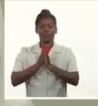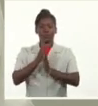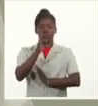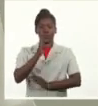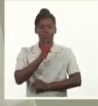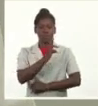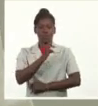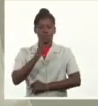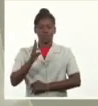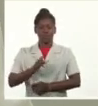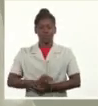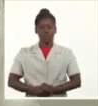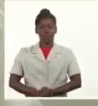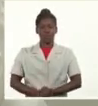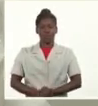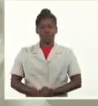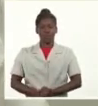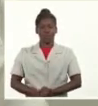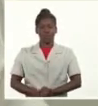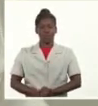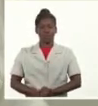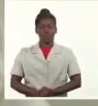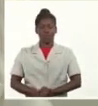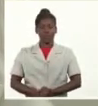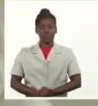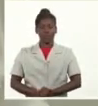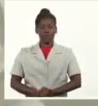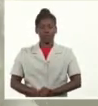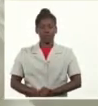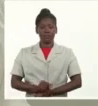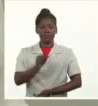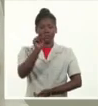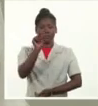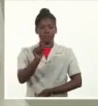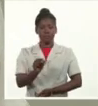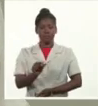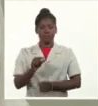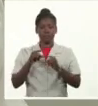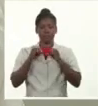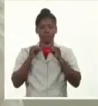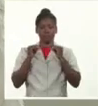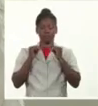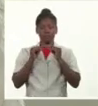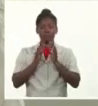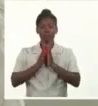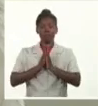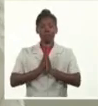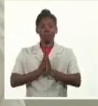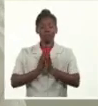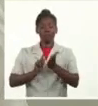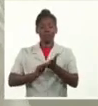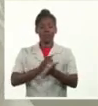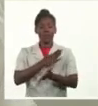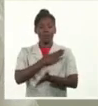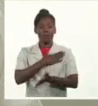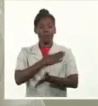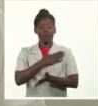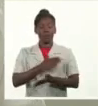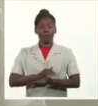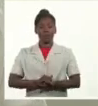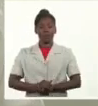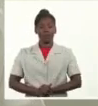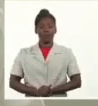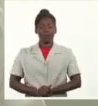Rueda Rodríguez, alto comisionado para la paz. Iván Cepeda Castro, senador de la República. Y